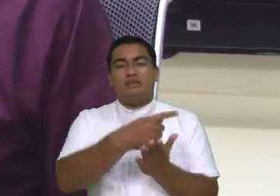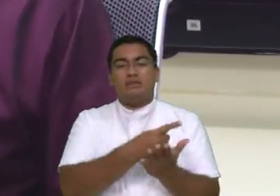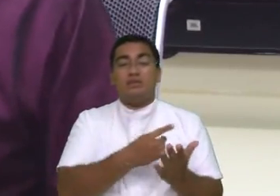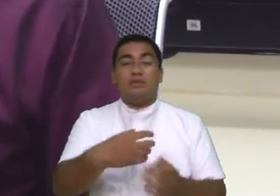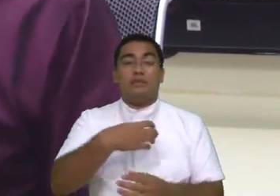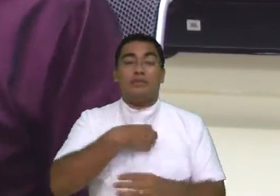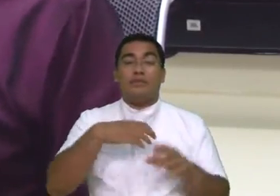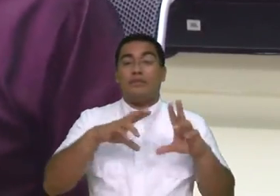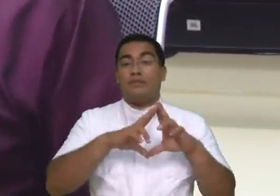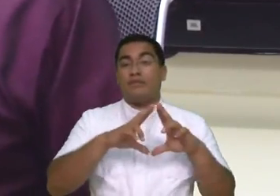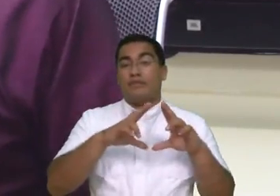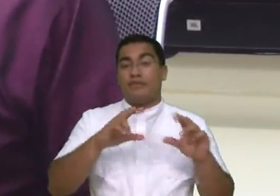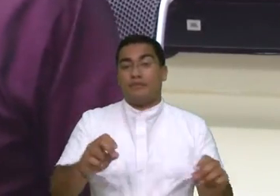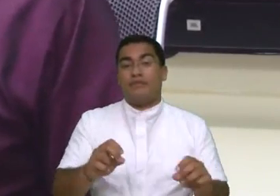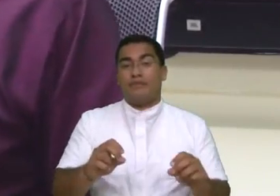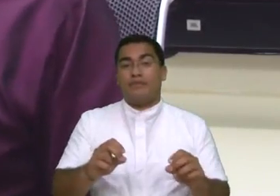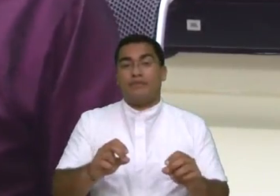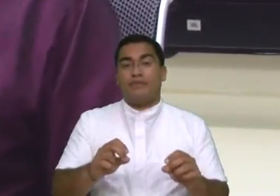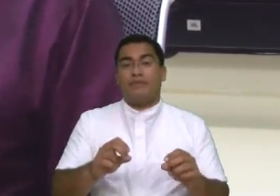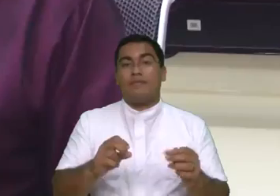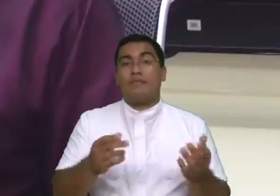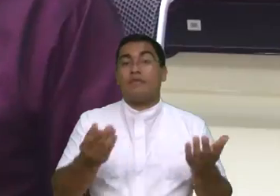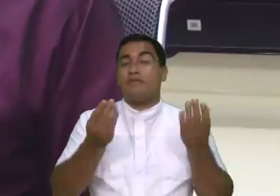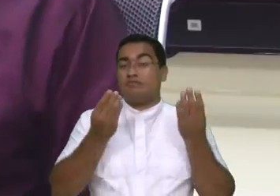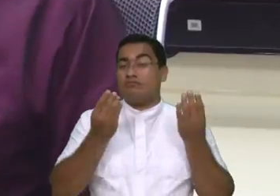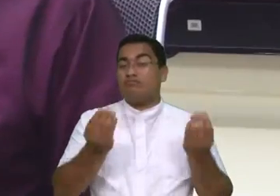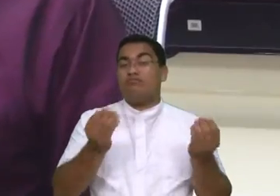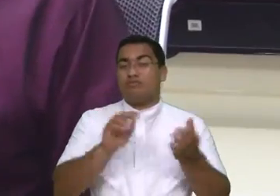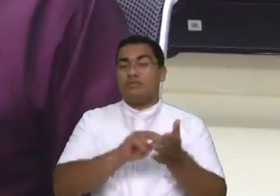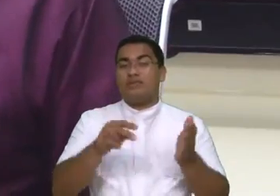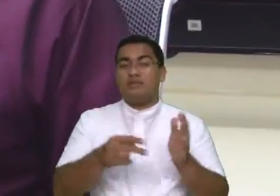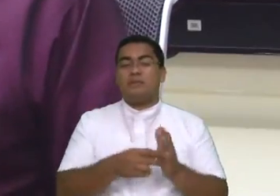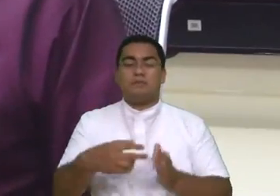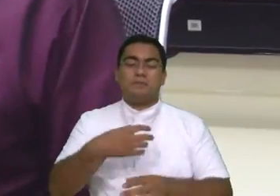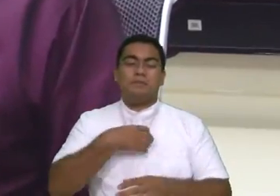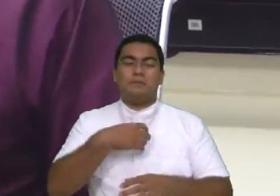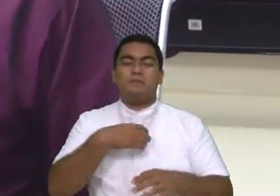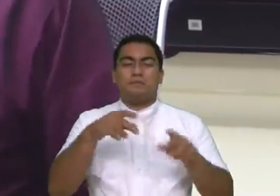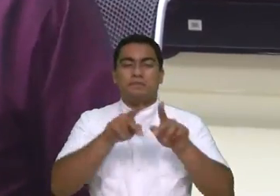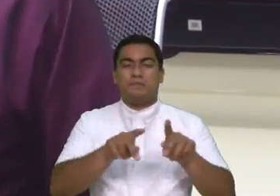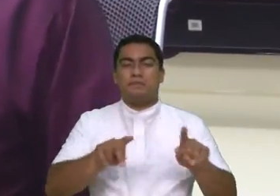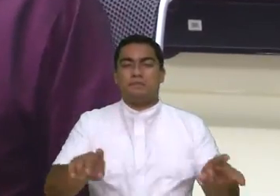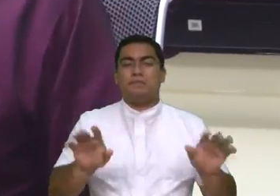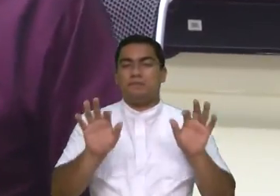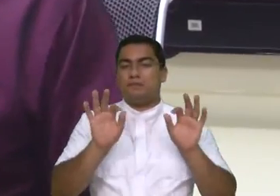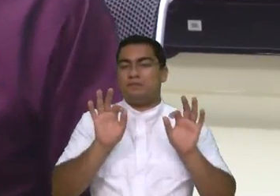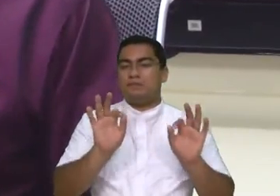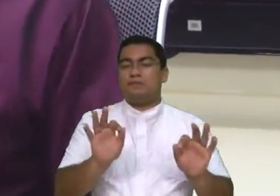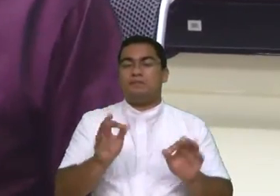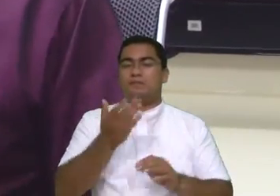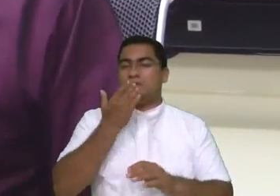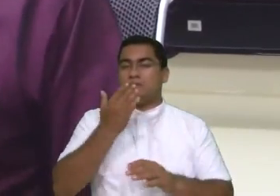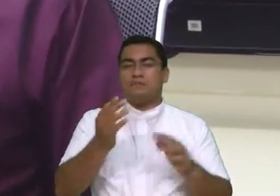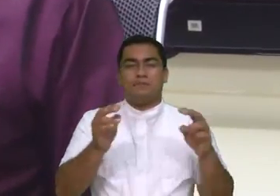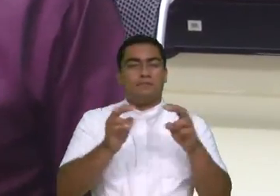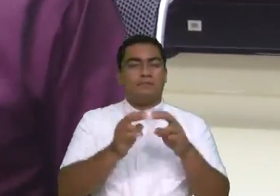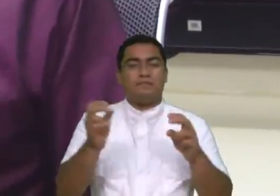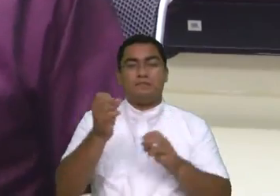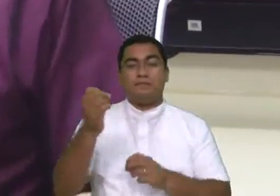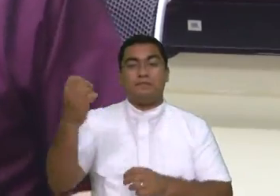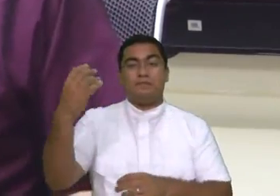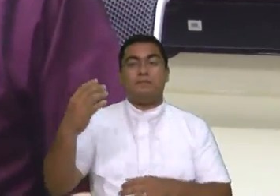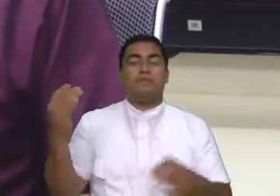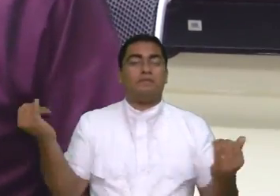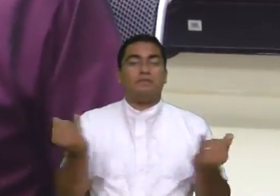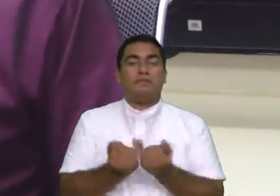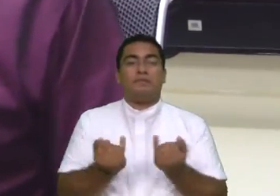nación, este proyecto que tiene un gran significado y cumple con nuestros planes indicativos de generación. Al